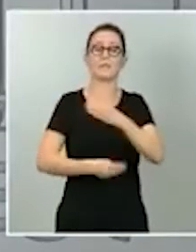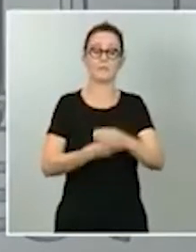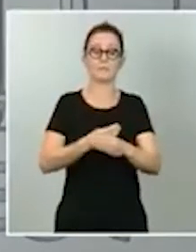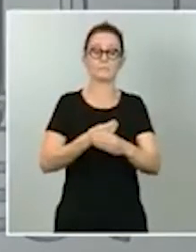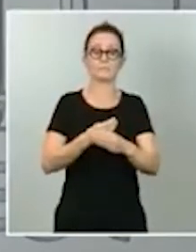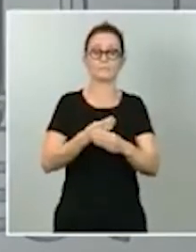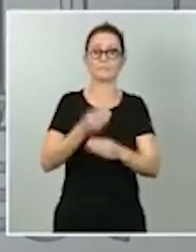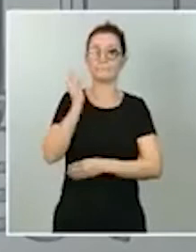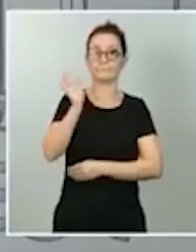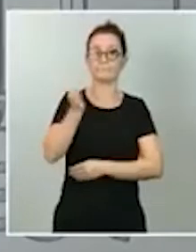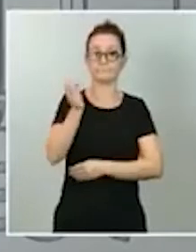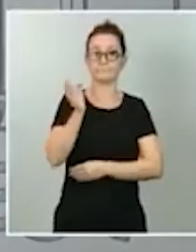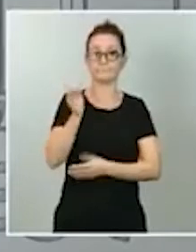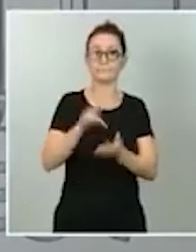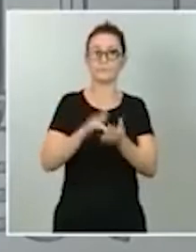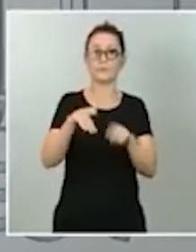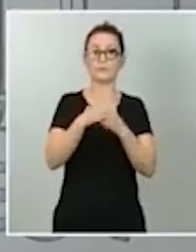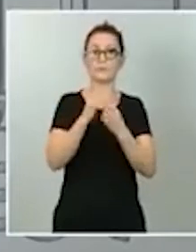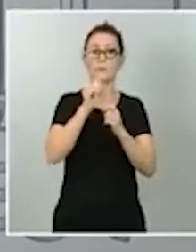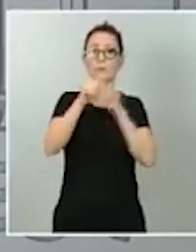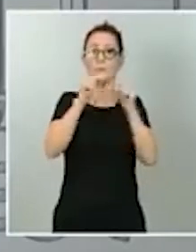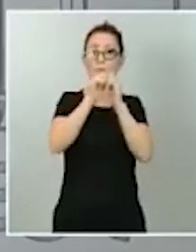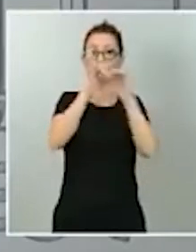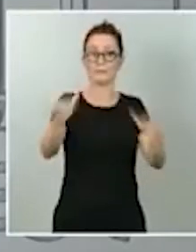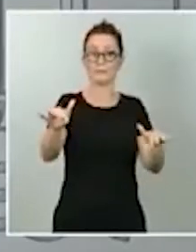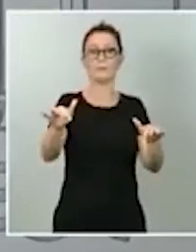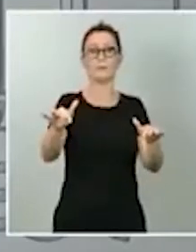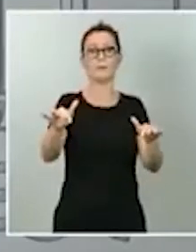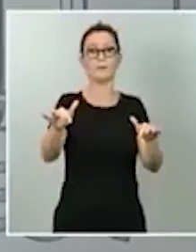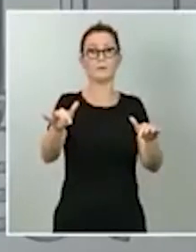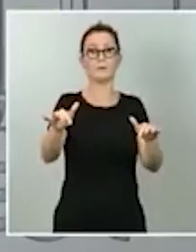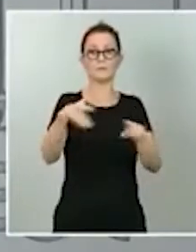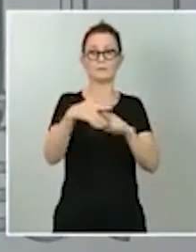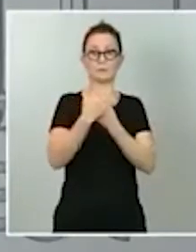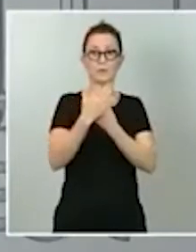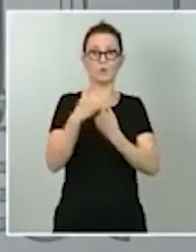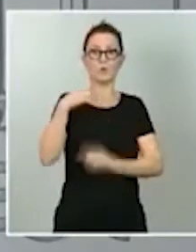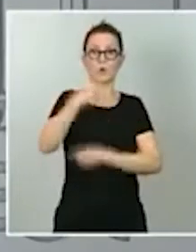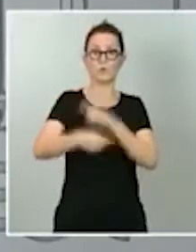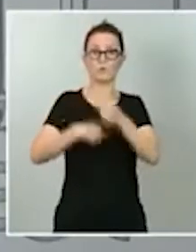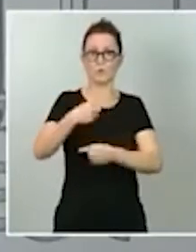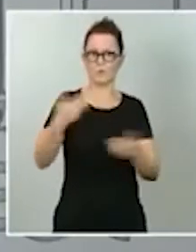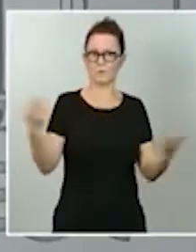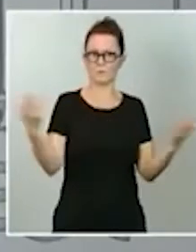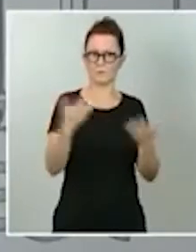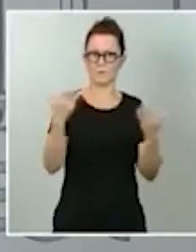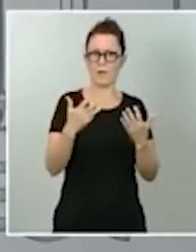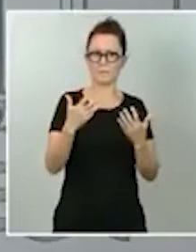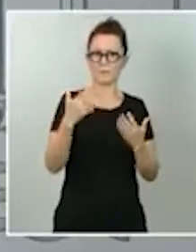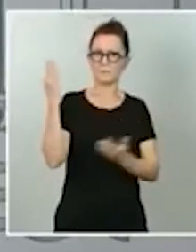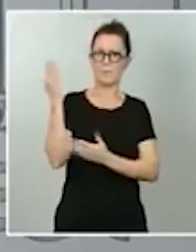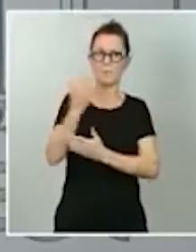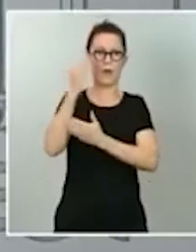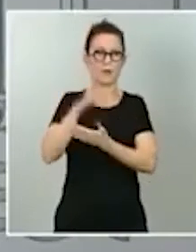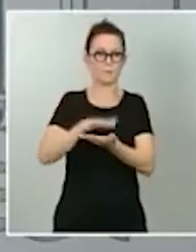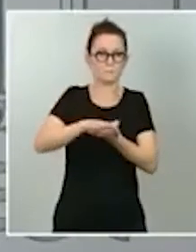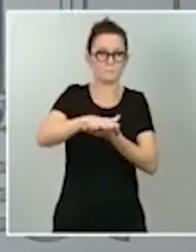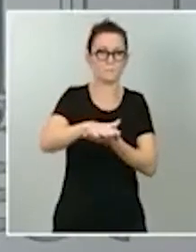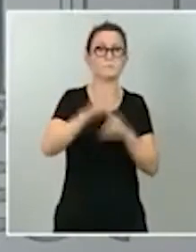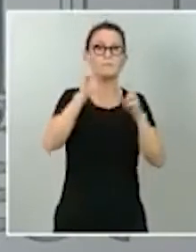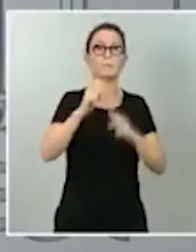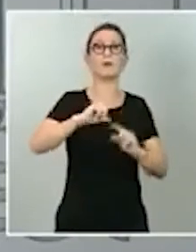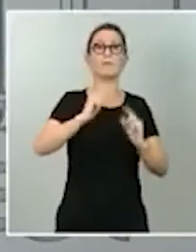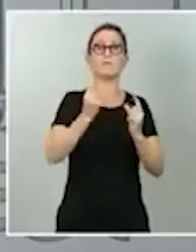pandemia y ante una situación que tiene graves consecuencias en materia financiera y en materia económica sabemos